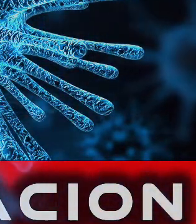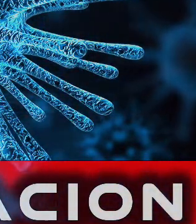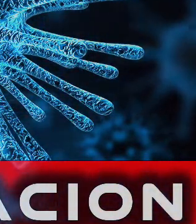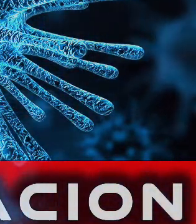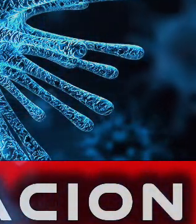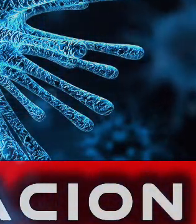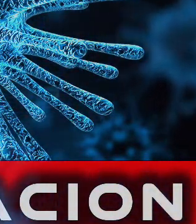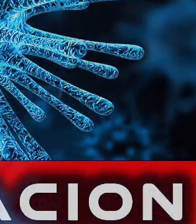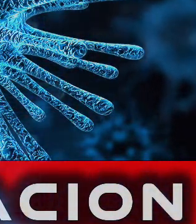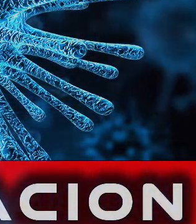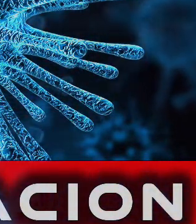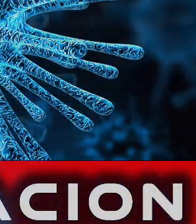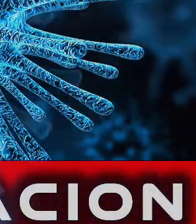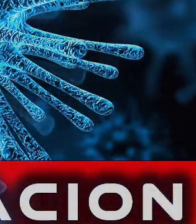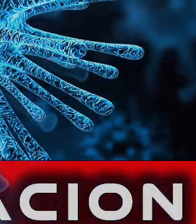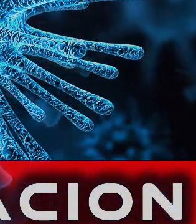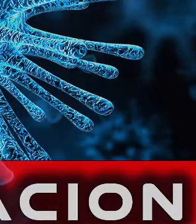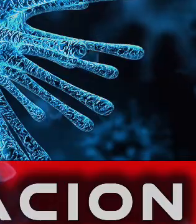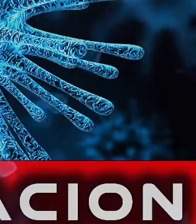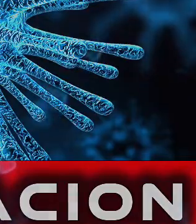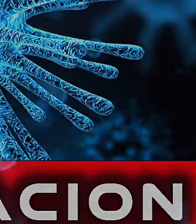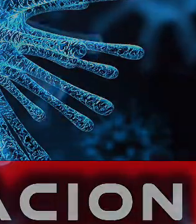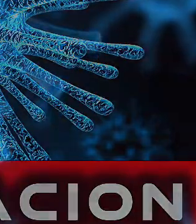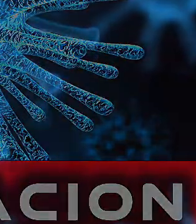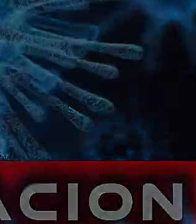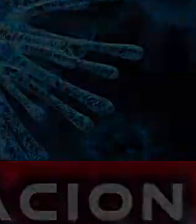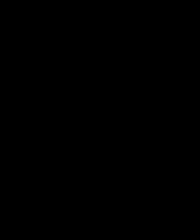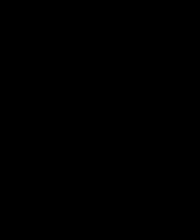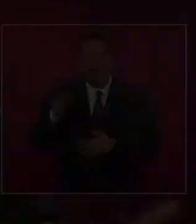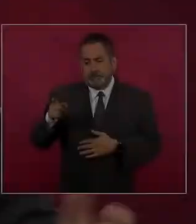Reporte COVID-19 y vacunación.